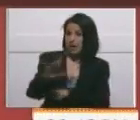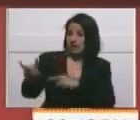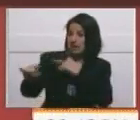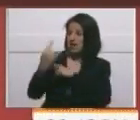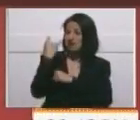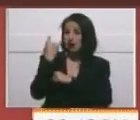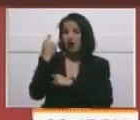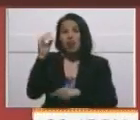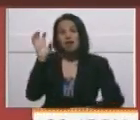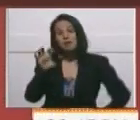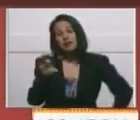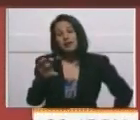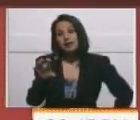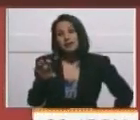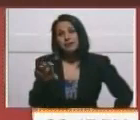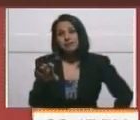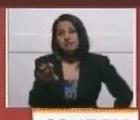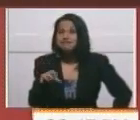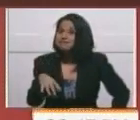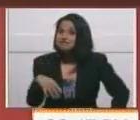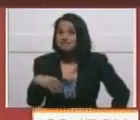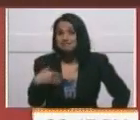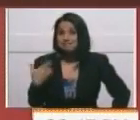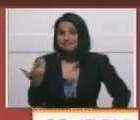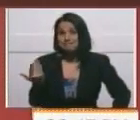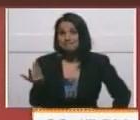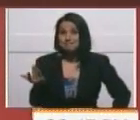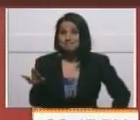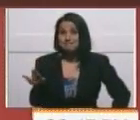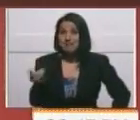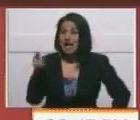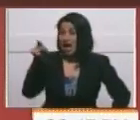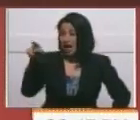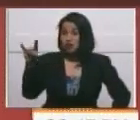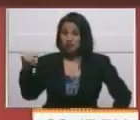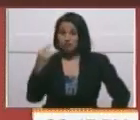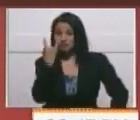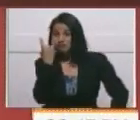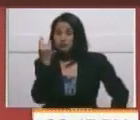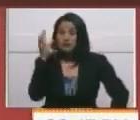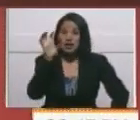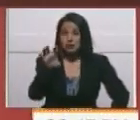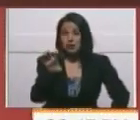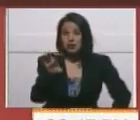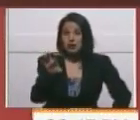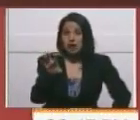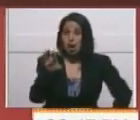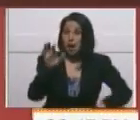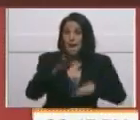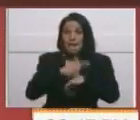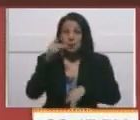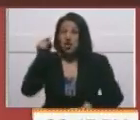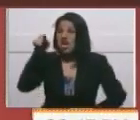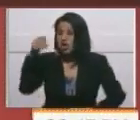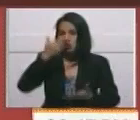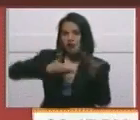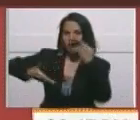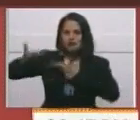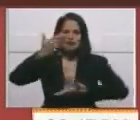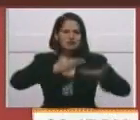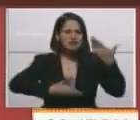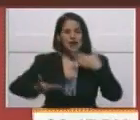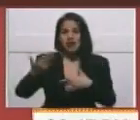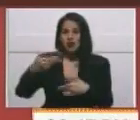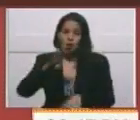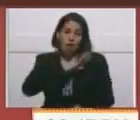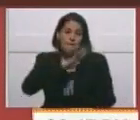patria ellos incurrieron en traición a la patria porque ellos estaban negociando un